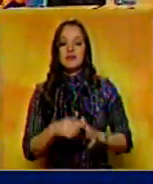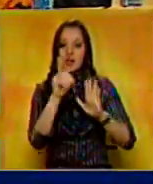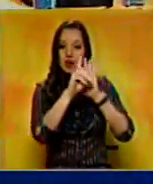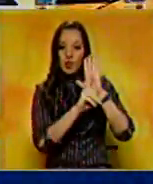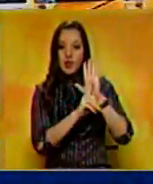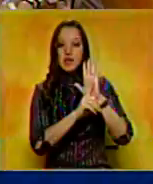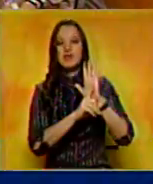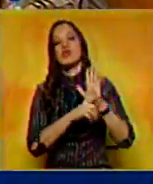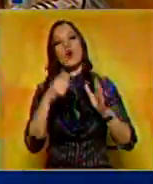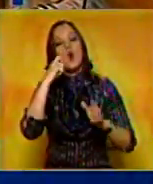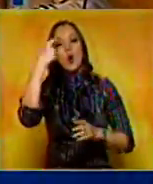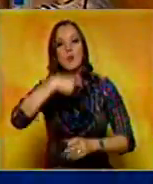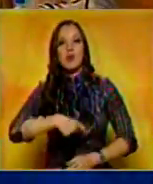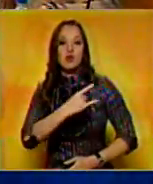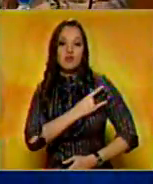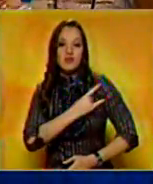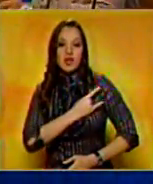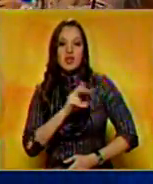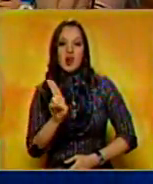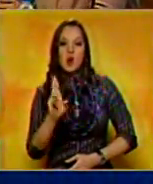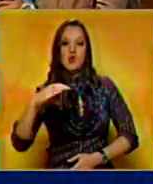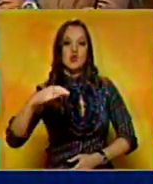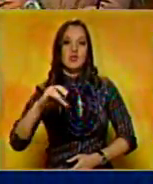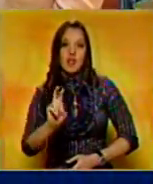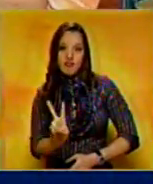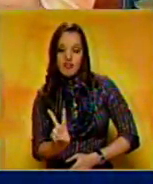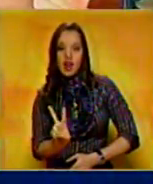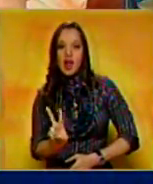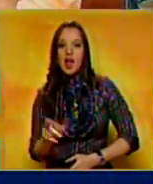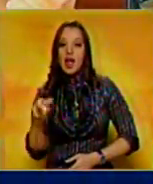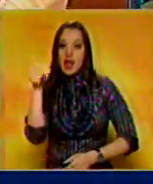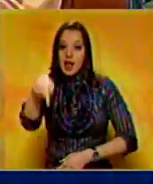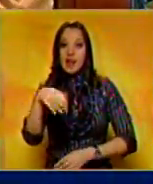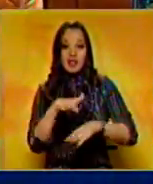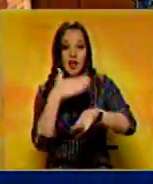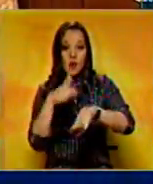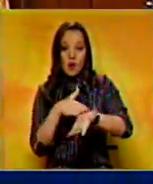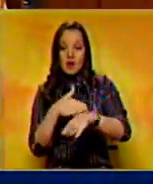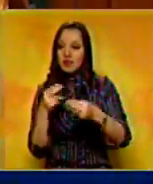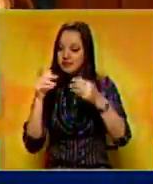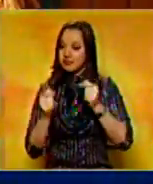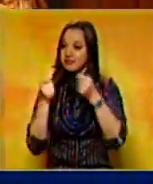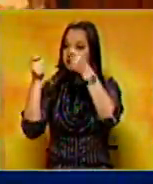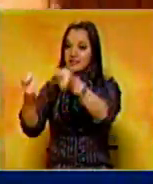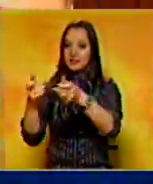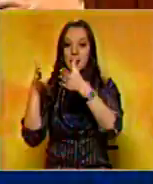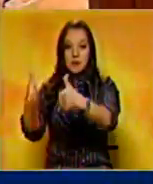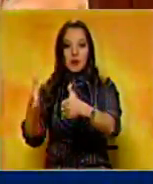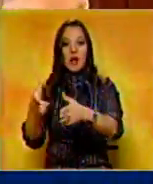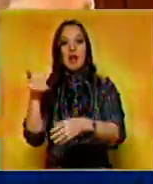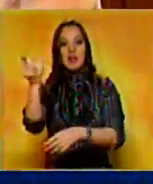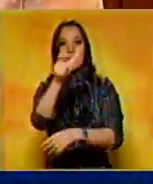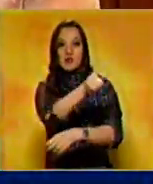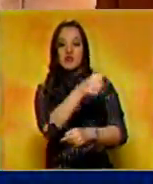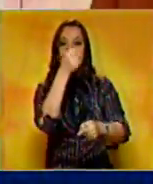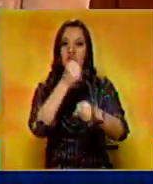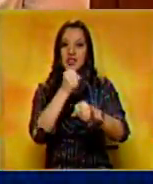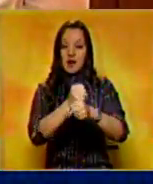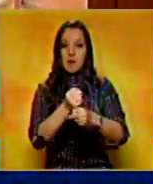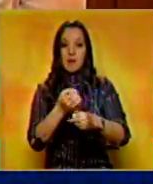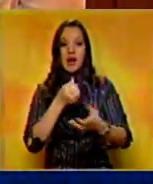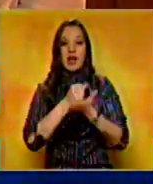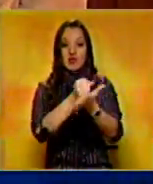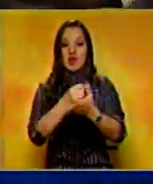de la Universidad Central de Venezuela, que este jueves galardonó a quienes a diario trabajan por la construcción de un mejor país. Desde la